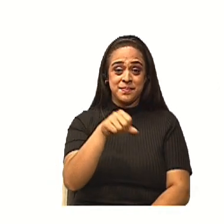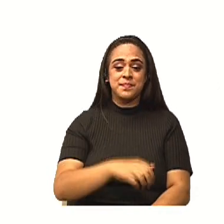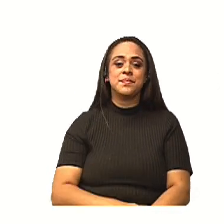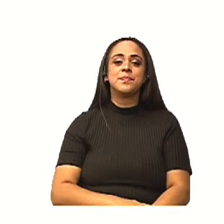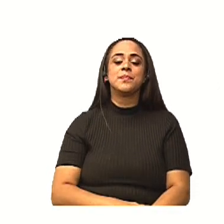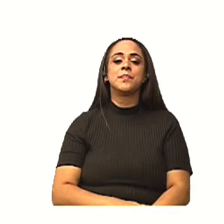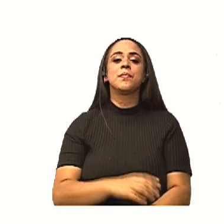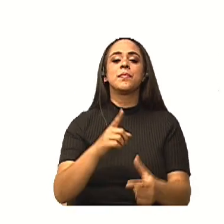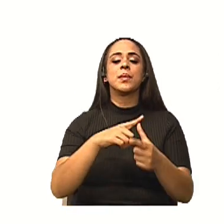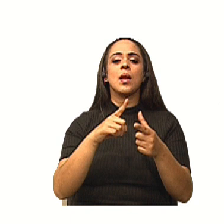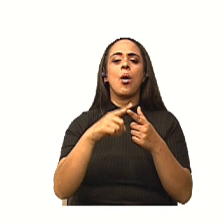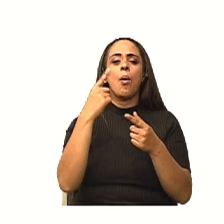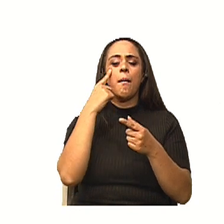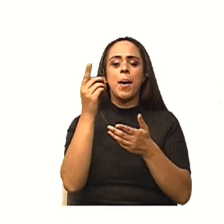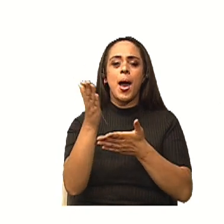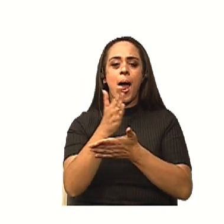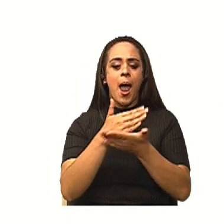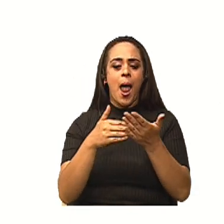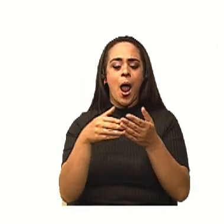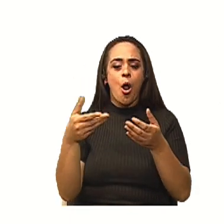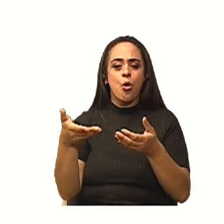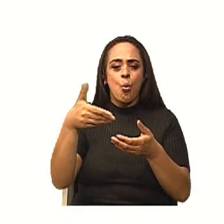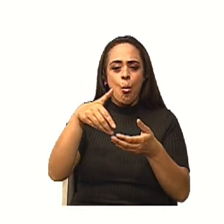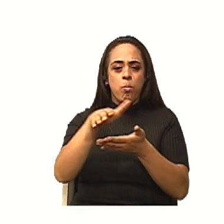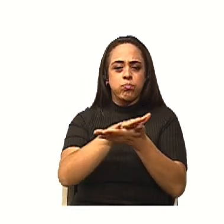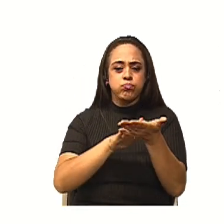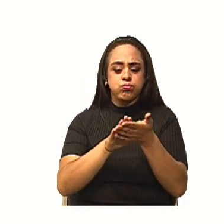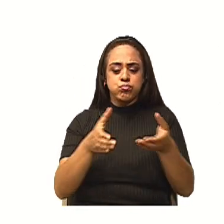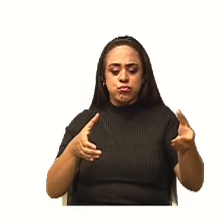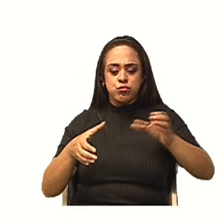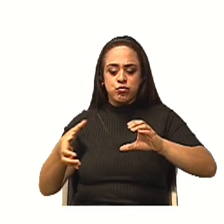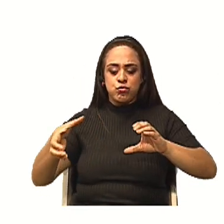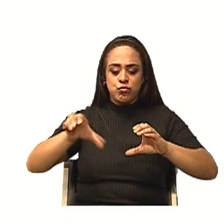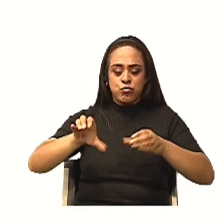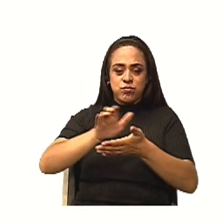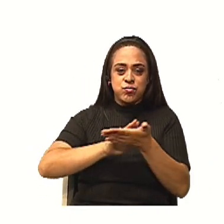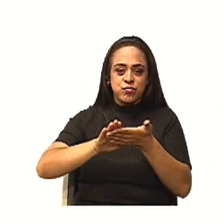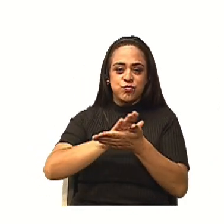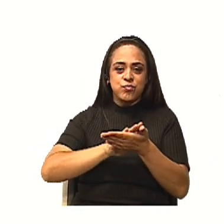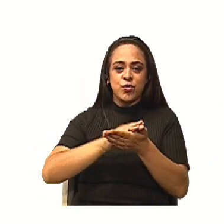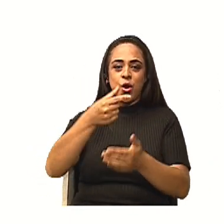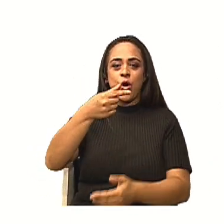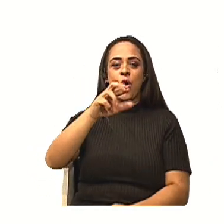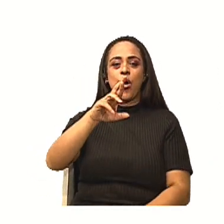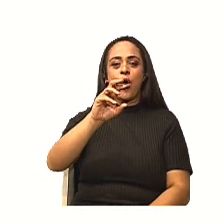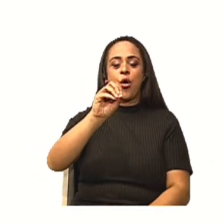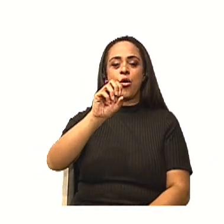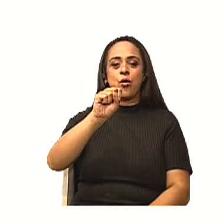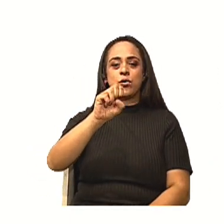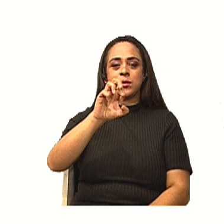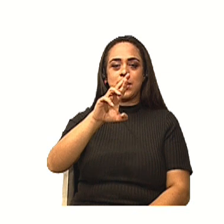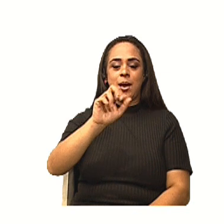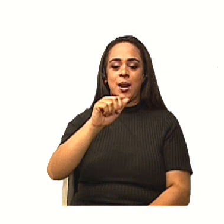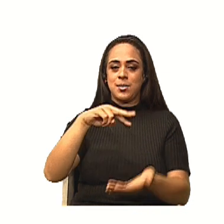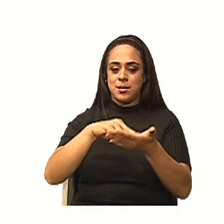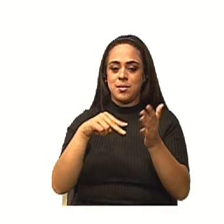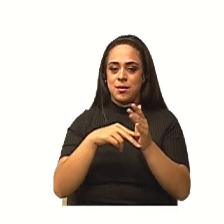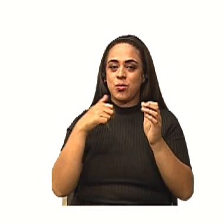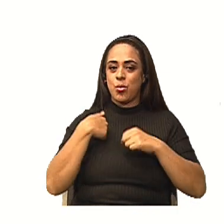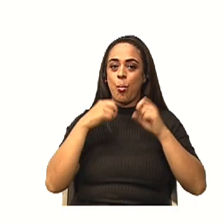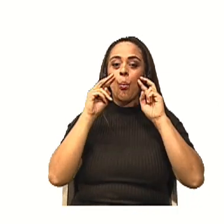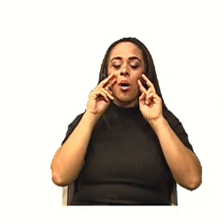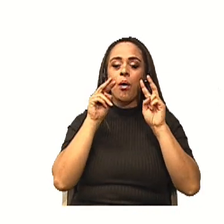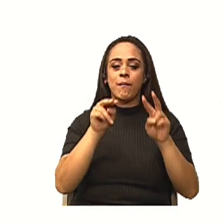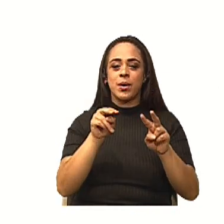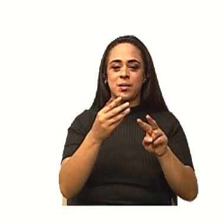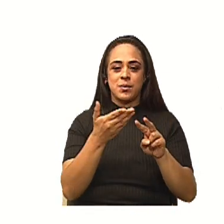para que algo sea mezcla grosera, tengo que poder ver las partes que lo componen. Ahora, las mezclas groseras también se